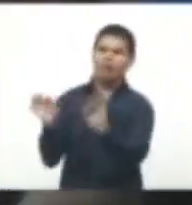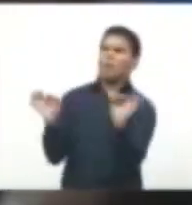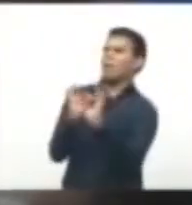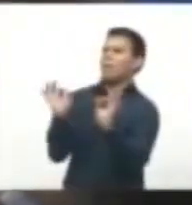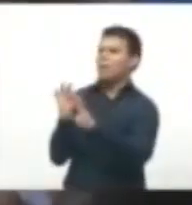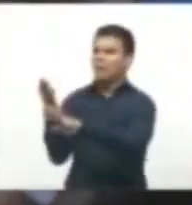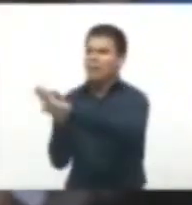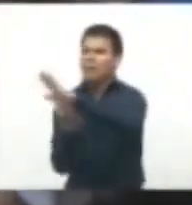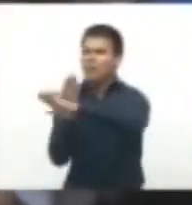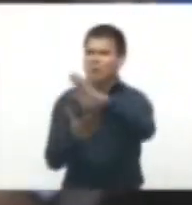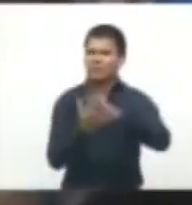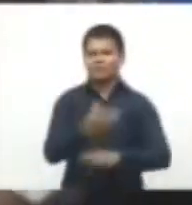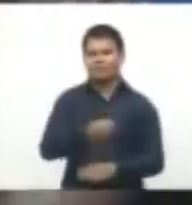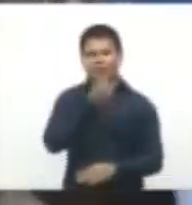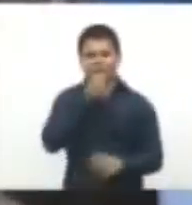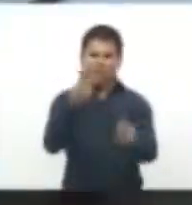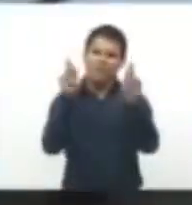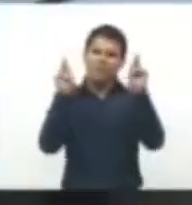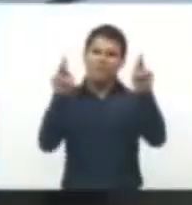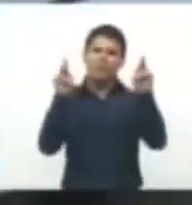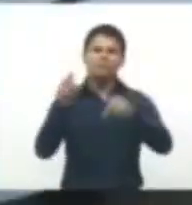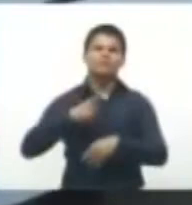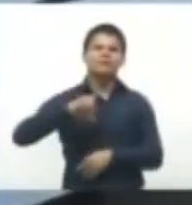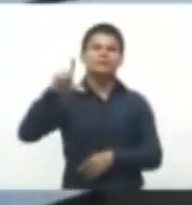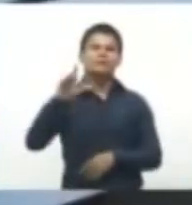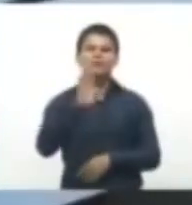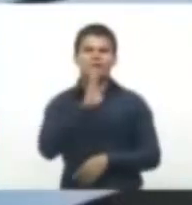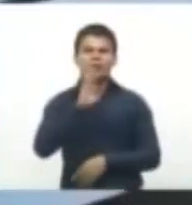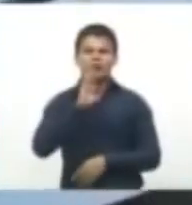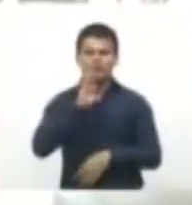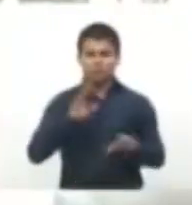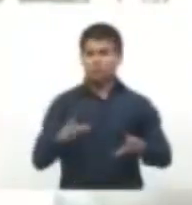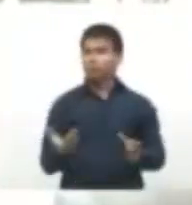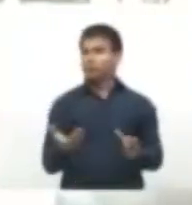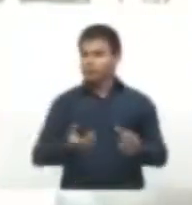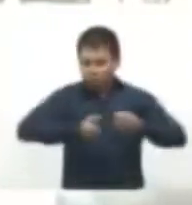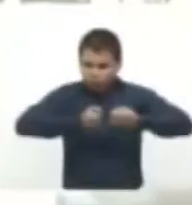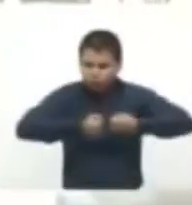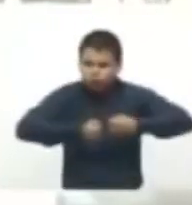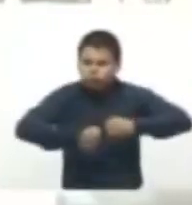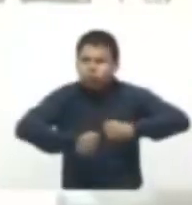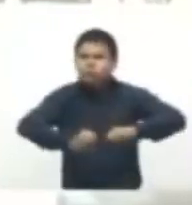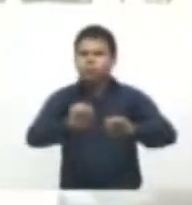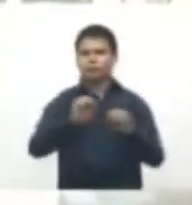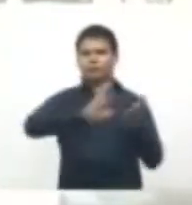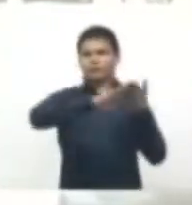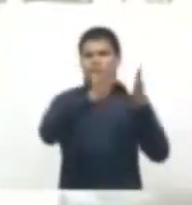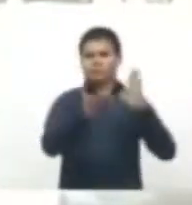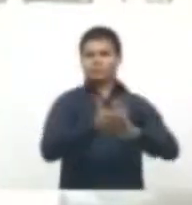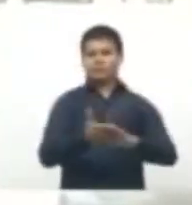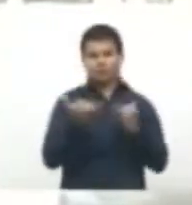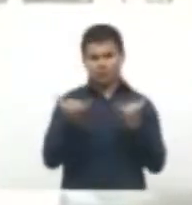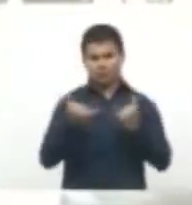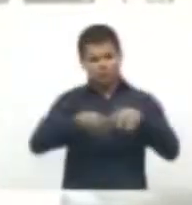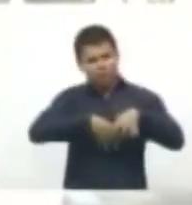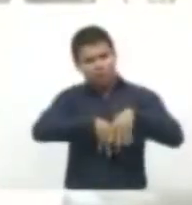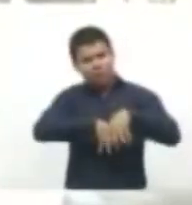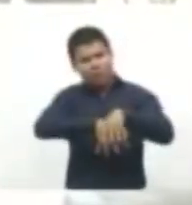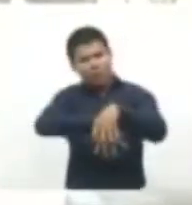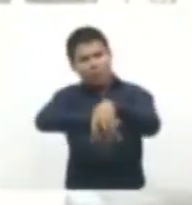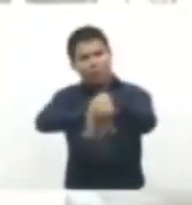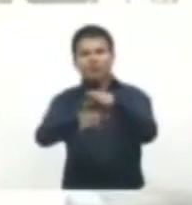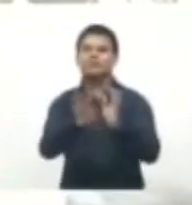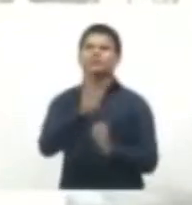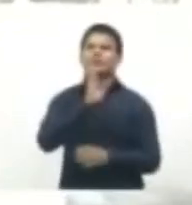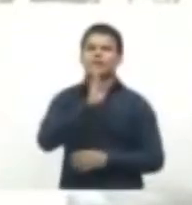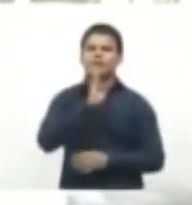una movilización cívica liderada por el Movimiento de Fuerza Ciudadana. Vamos a organizar una marcha sin precedentes, la